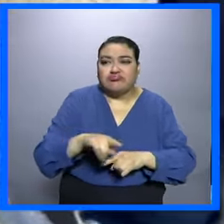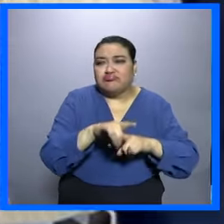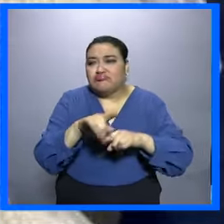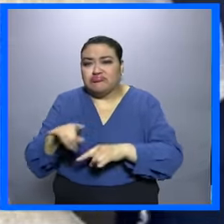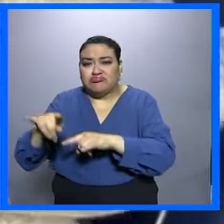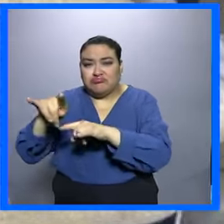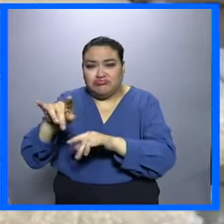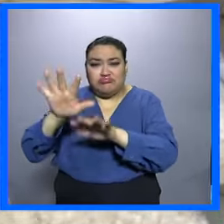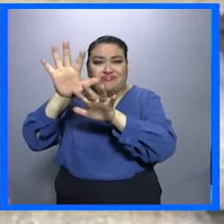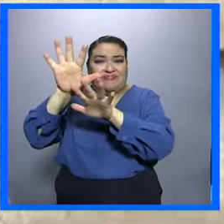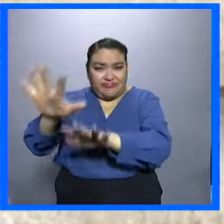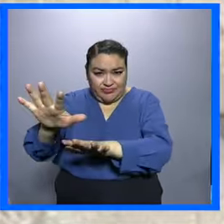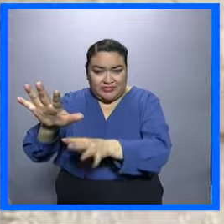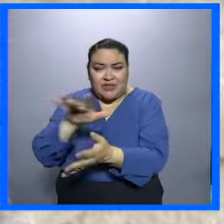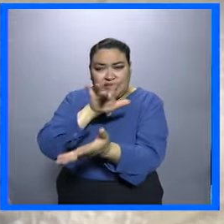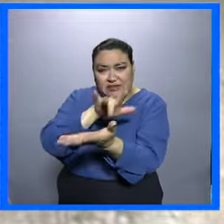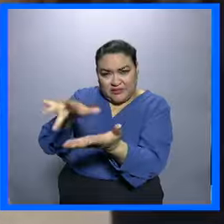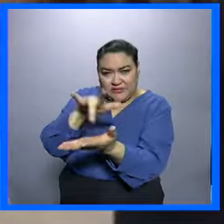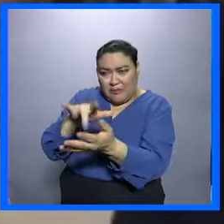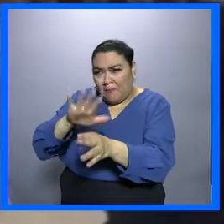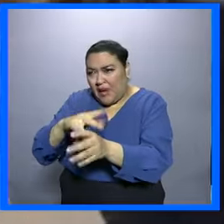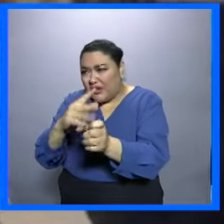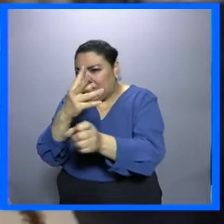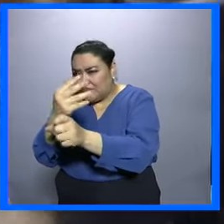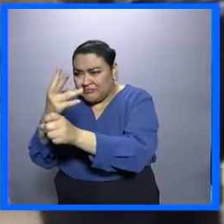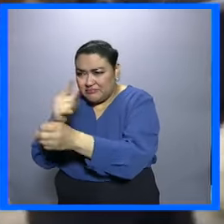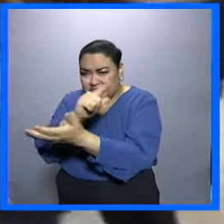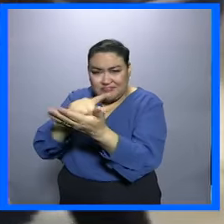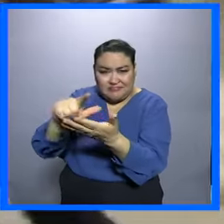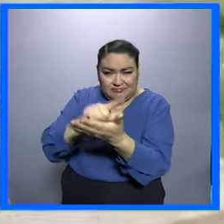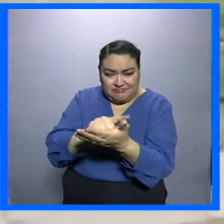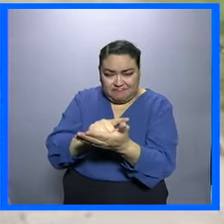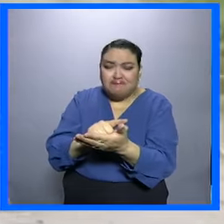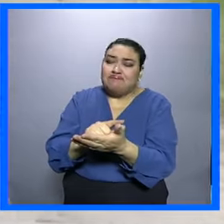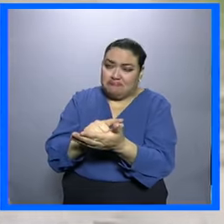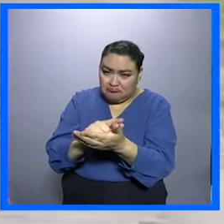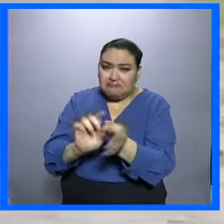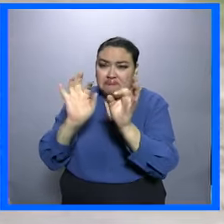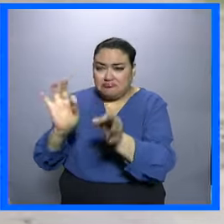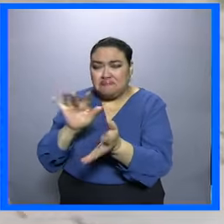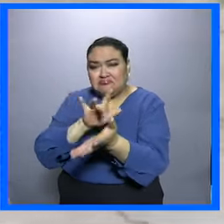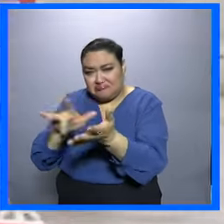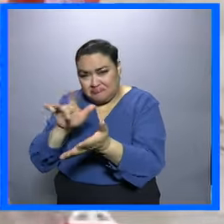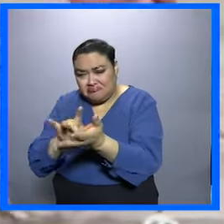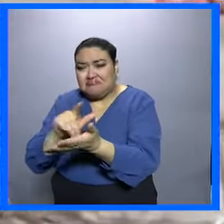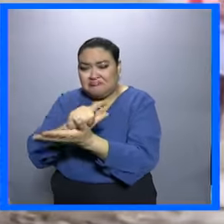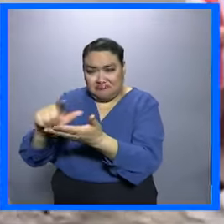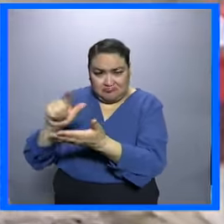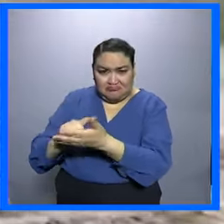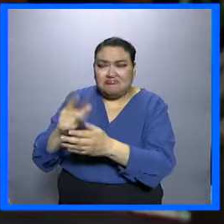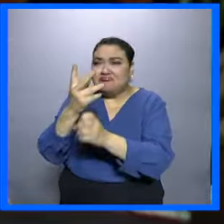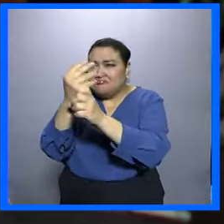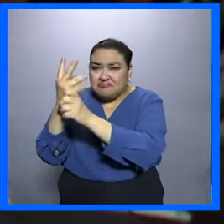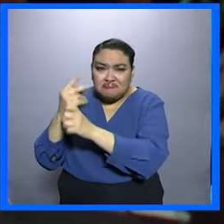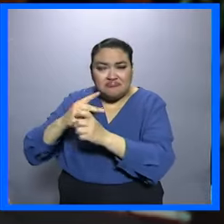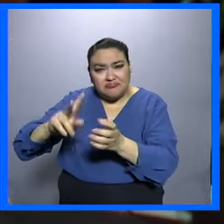Judicial pueda permanecer por unos días más en las zonas afectadas para ayudar con labores comunitarias de limpieza y